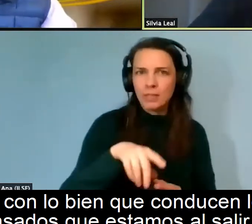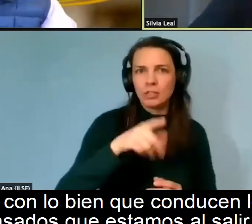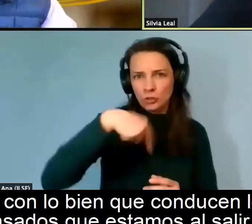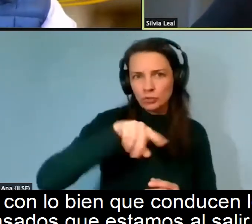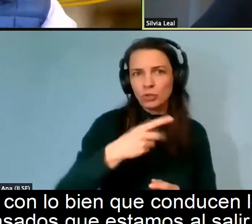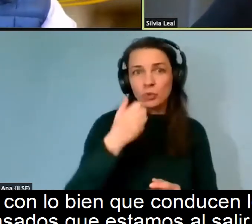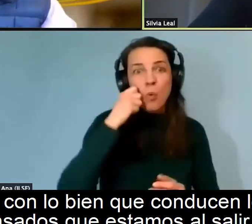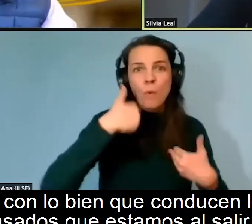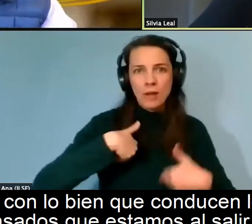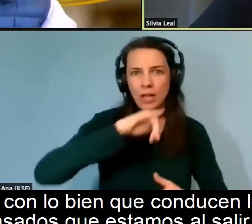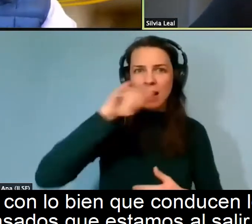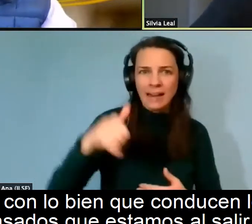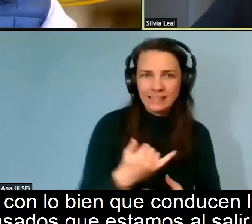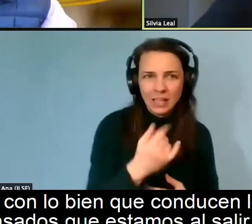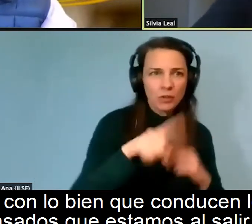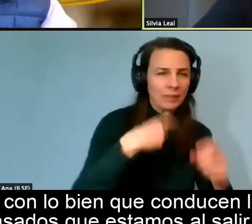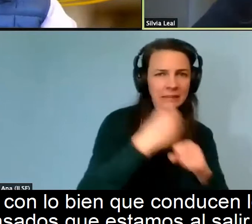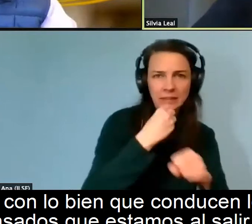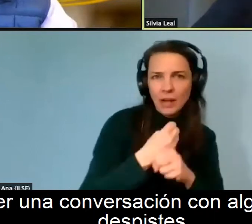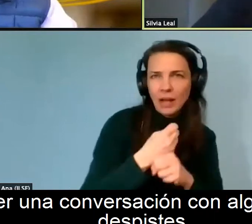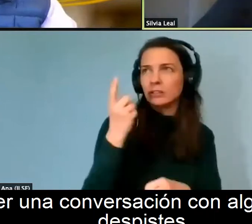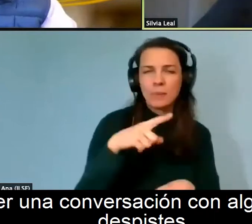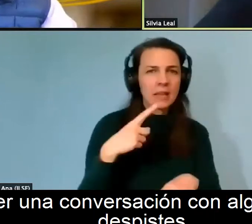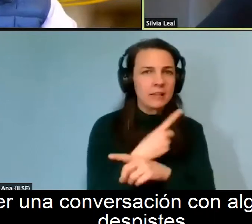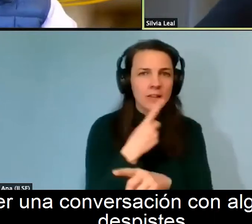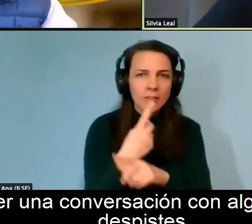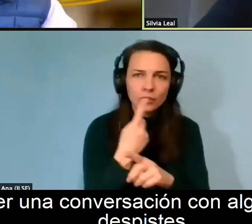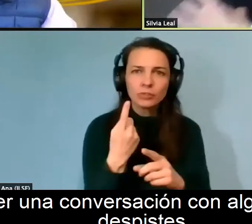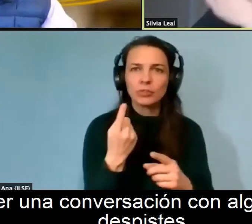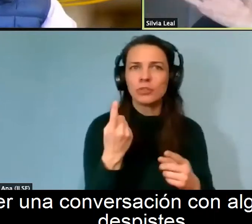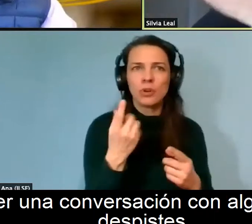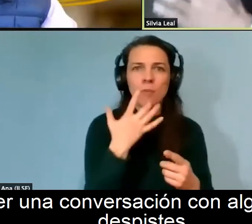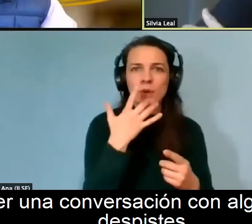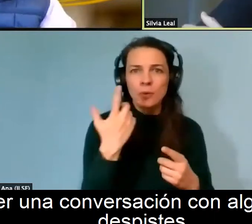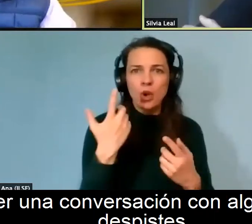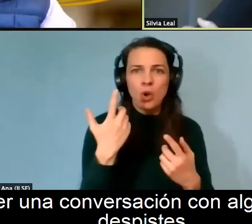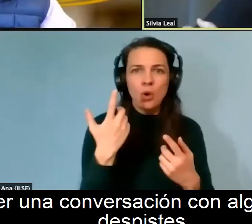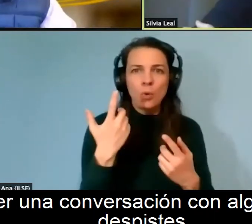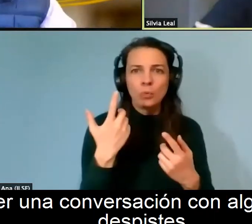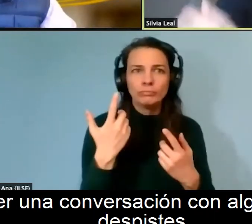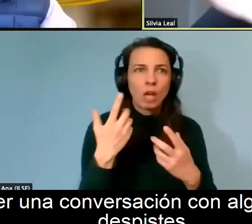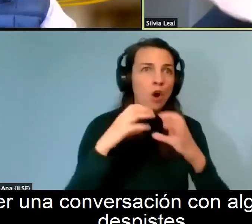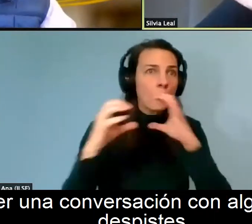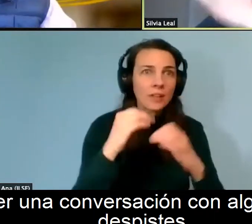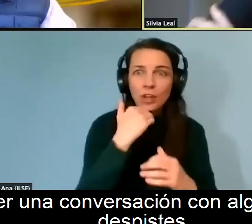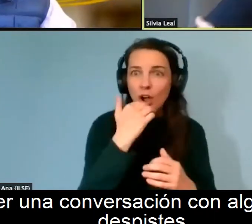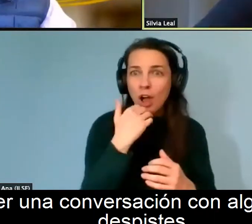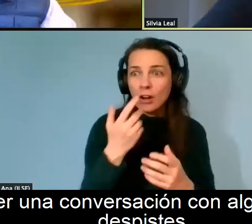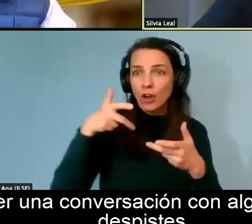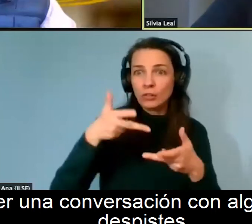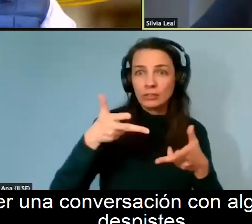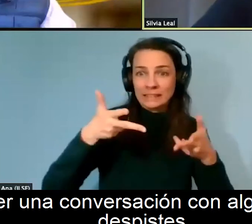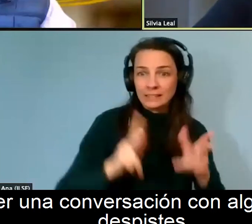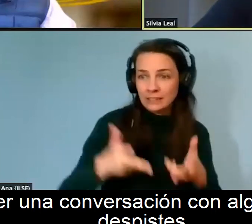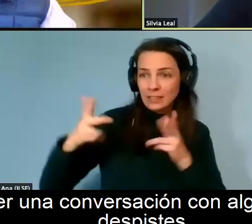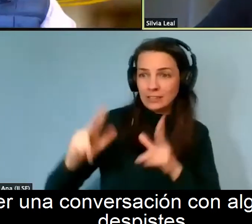muchas veces al salir del trabajo, de lo nervioso que te puede poner una conversación en un momento dado con alguien en el coche o de